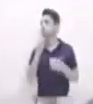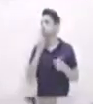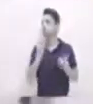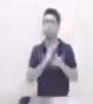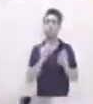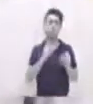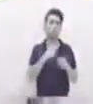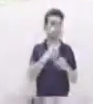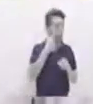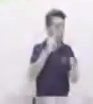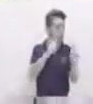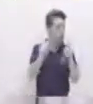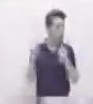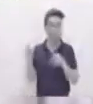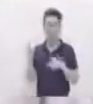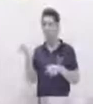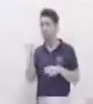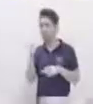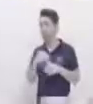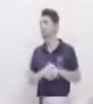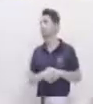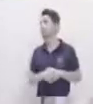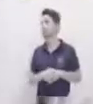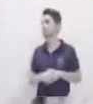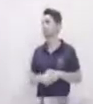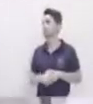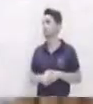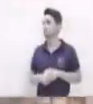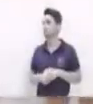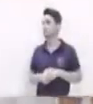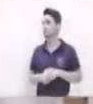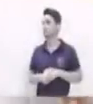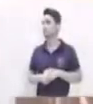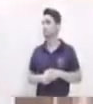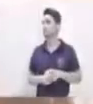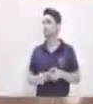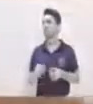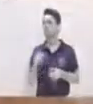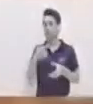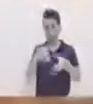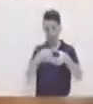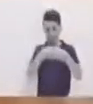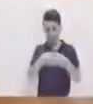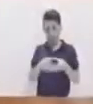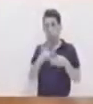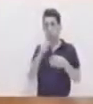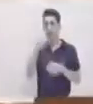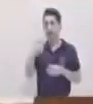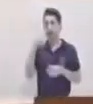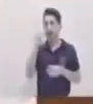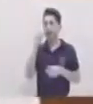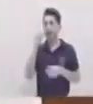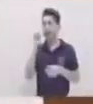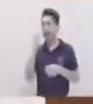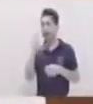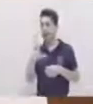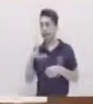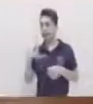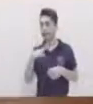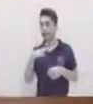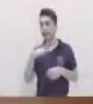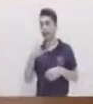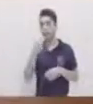se puede localizar fácilmente. El equipo que vamos a utilizar es un Beaker o Erlenmeyer,